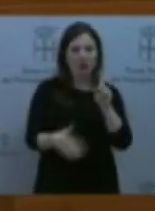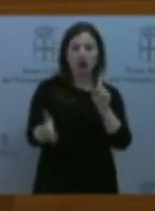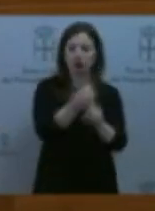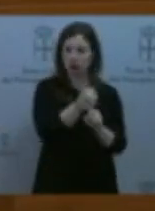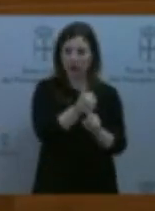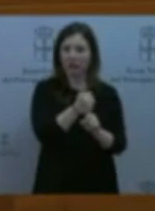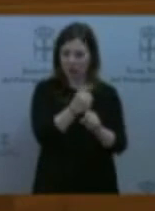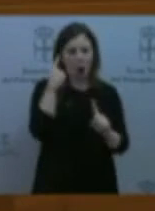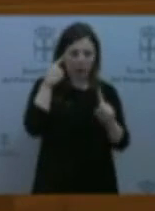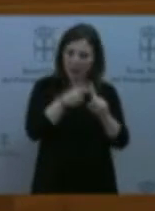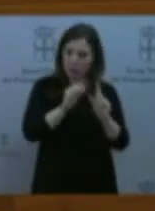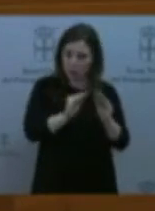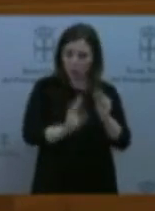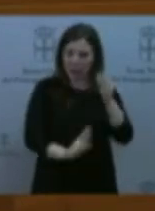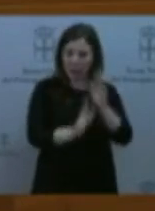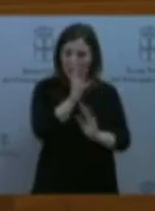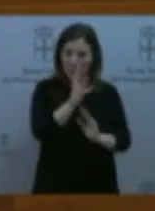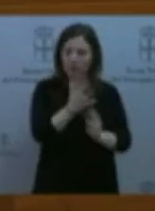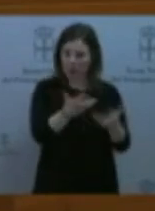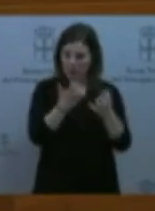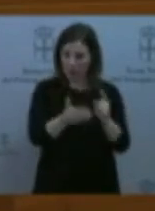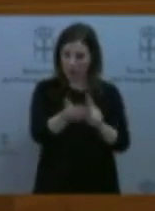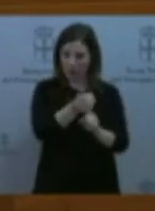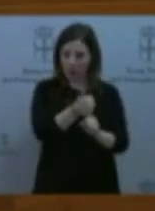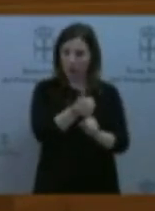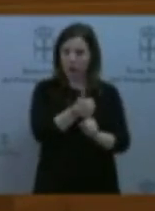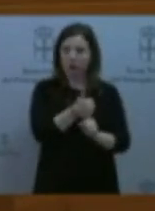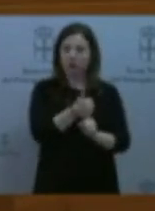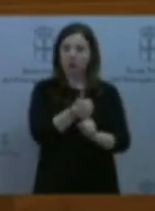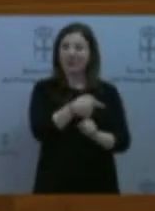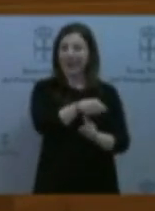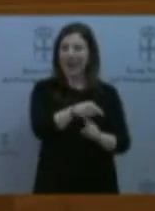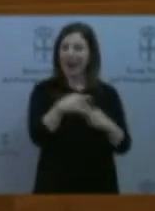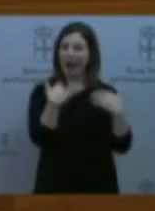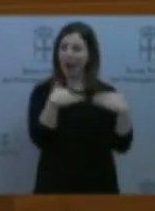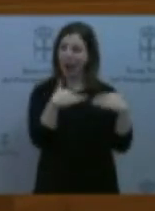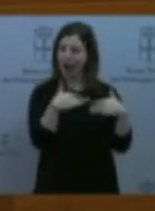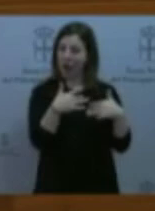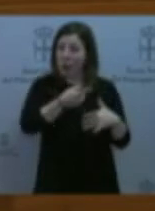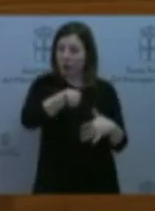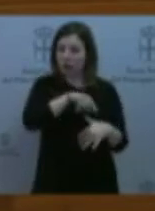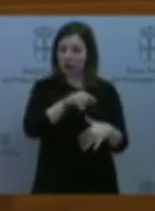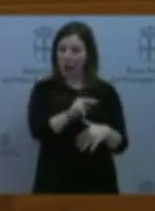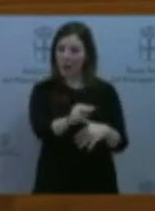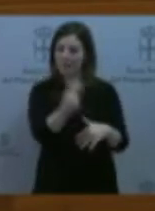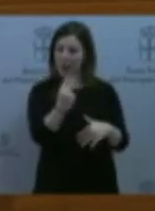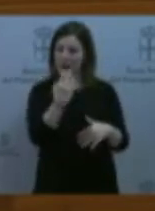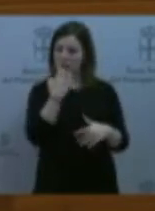lógicamente se tiene que alegrar cuando nos ve discutir si son galgos o podencos y no lo